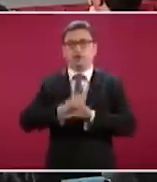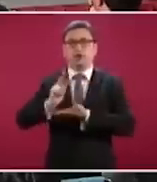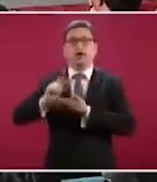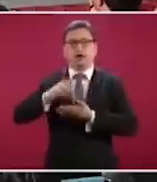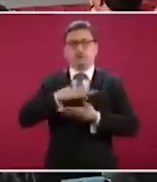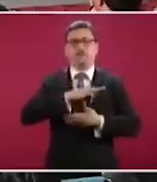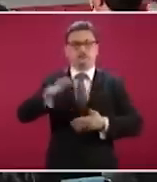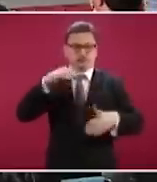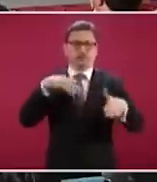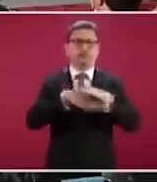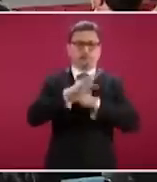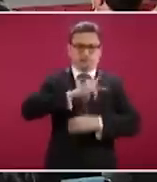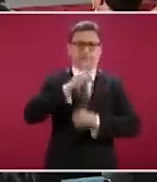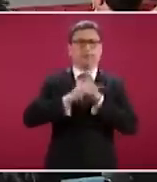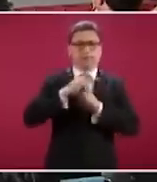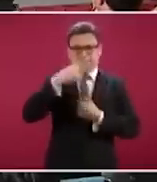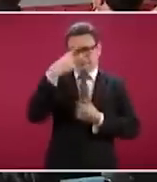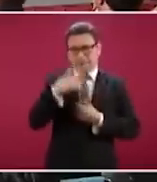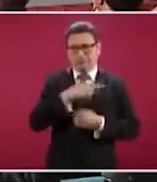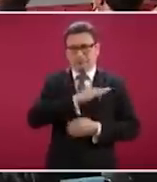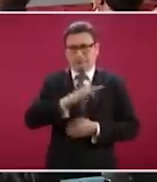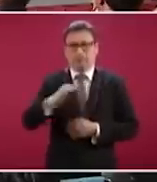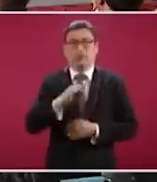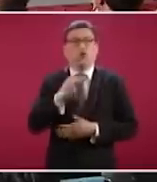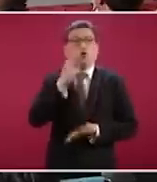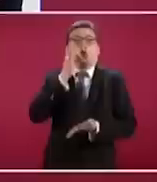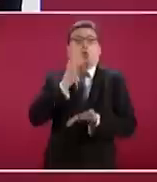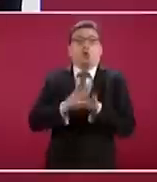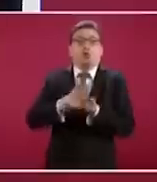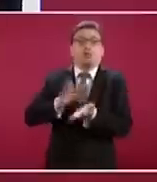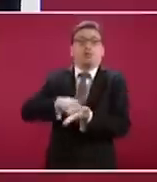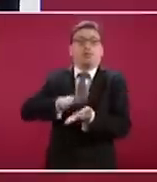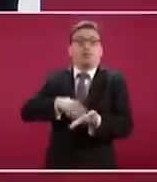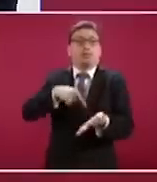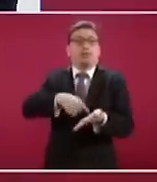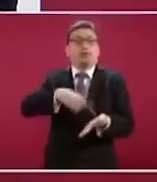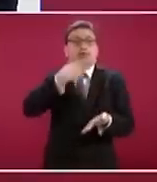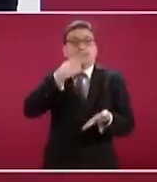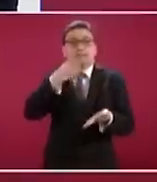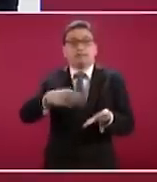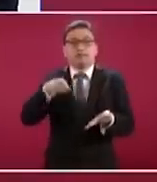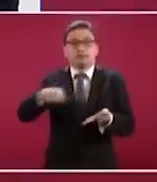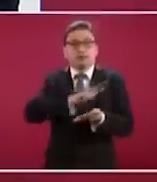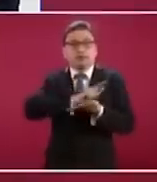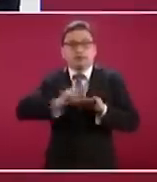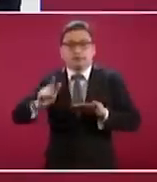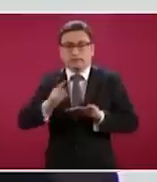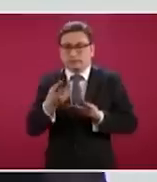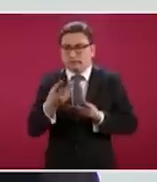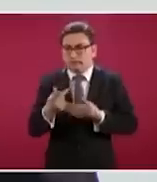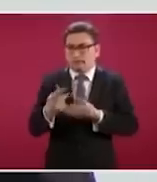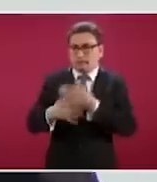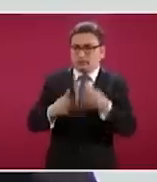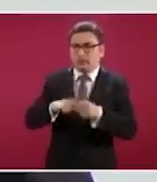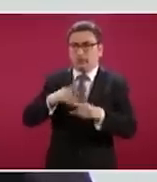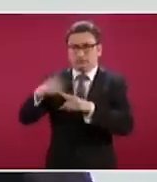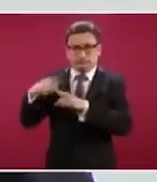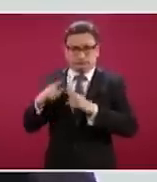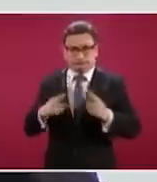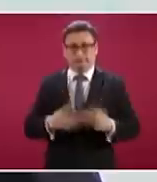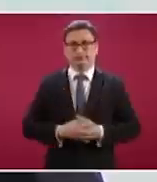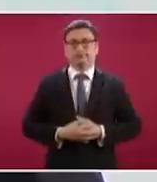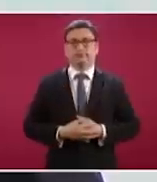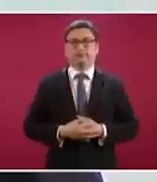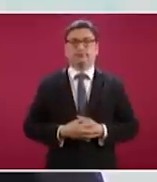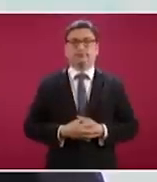podrán ingresar a este país siempre y cuando tengan un certificado zoosanitario. Quiero enfatizar